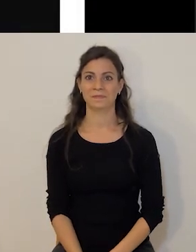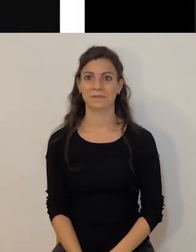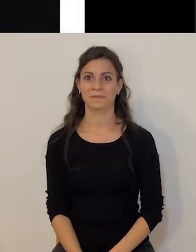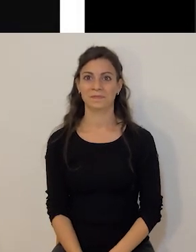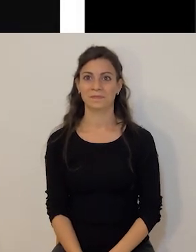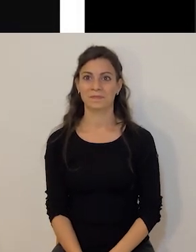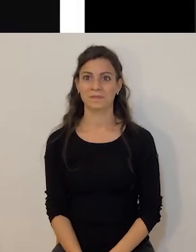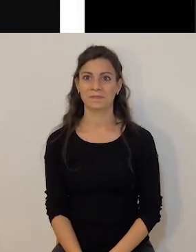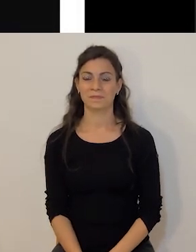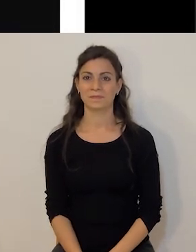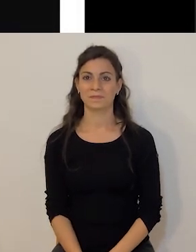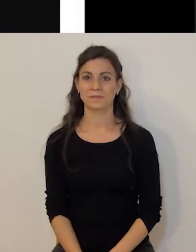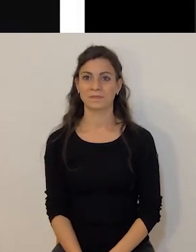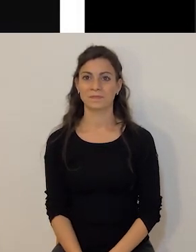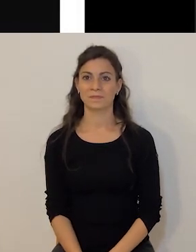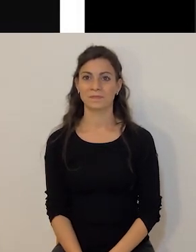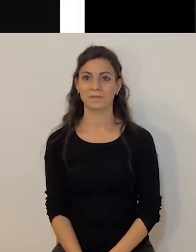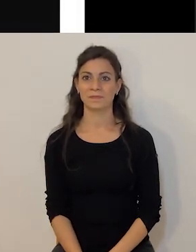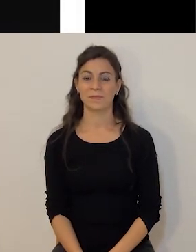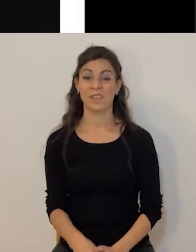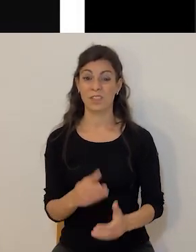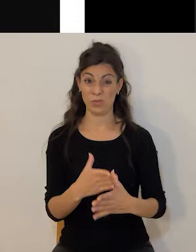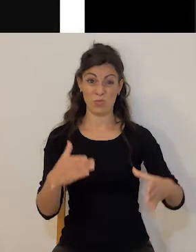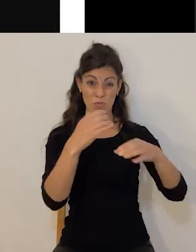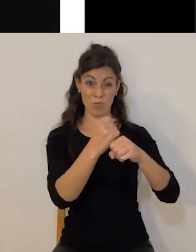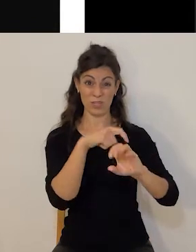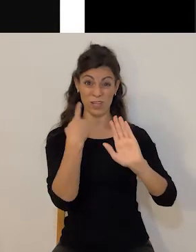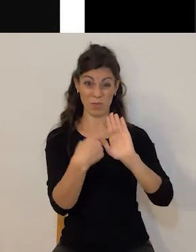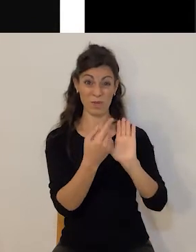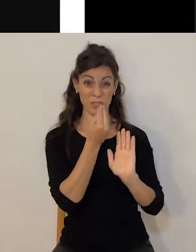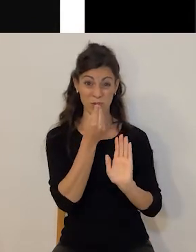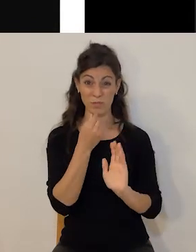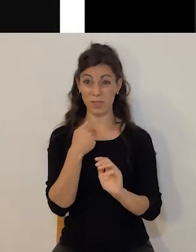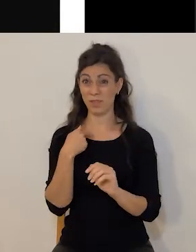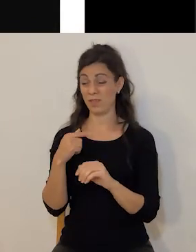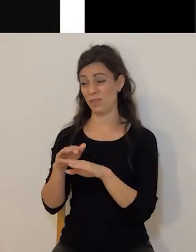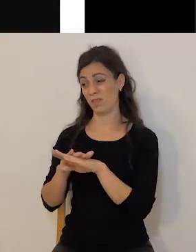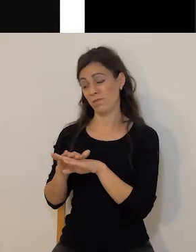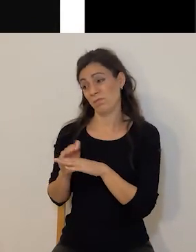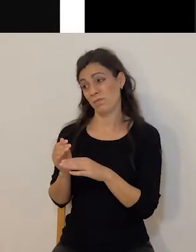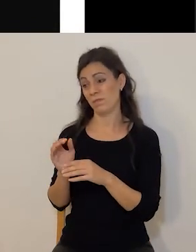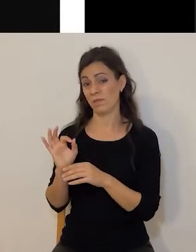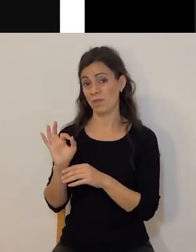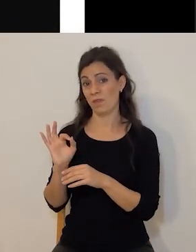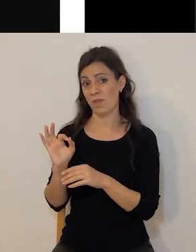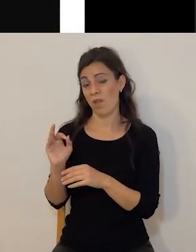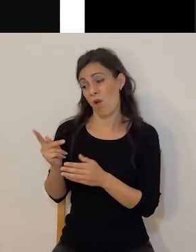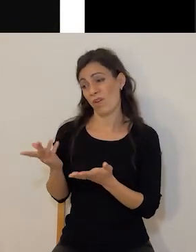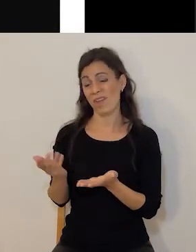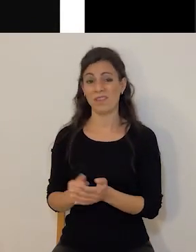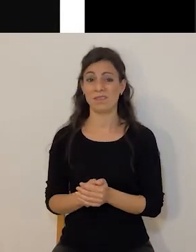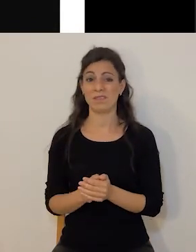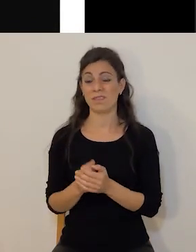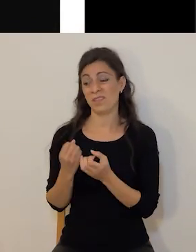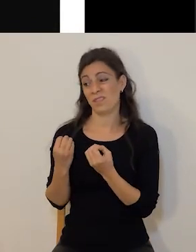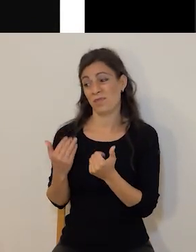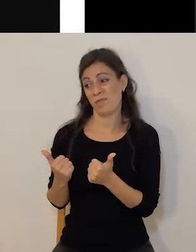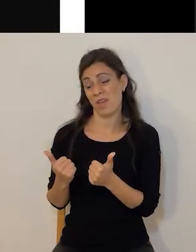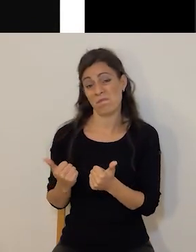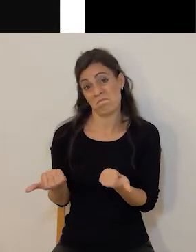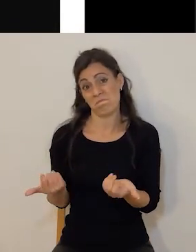The whole entire bag? Yeah, I'm sorry. It's okay. It's fine. That's